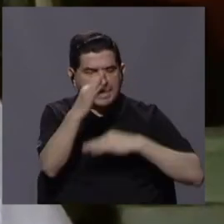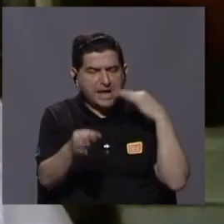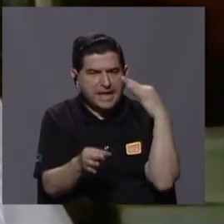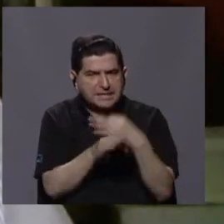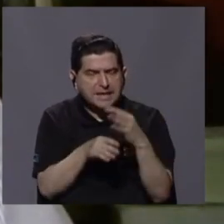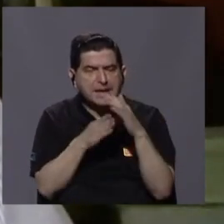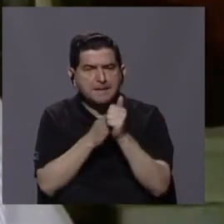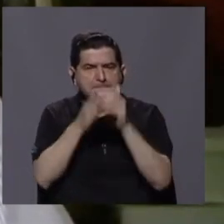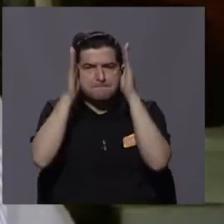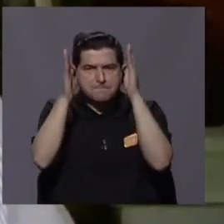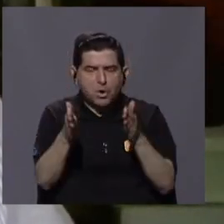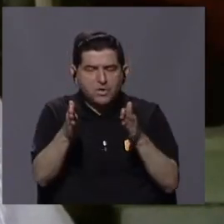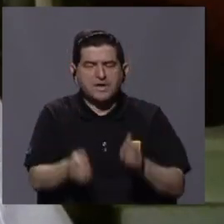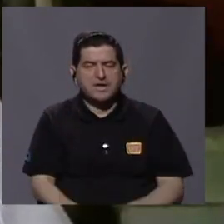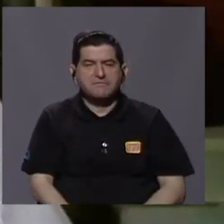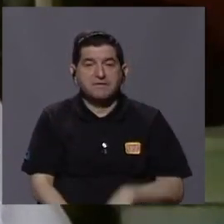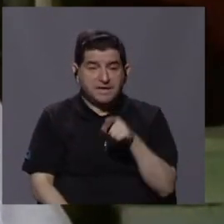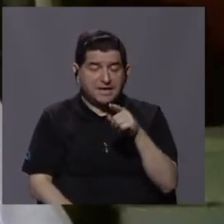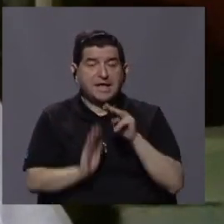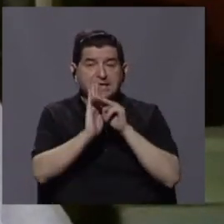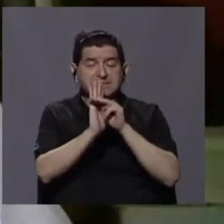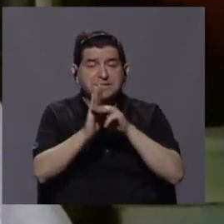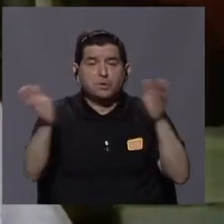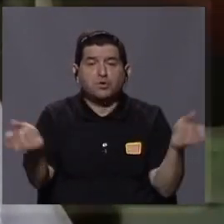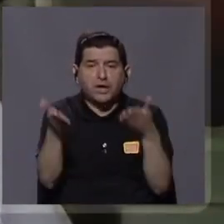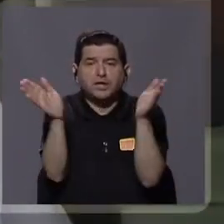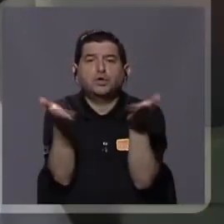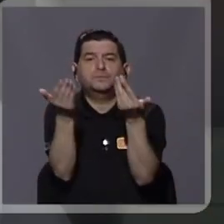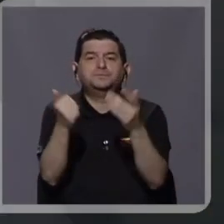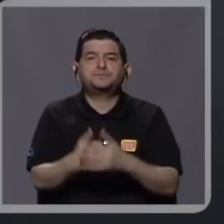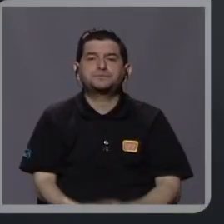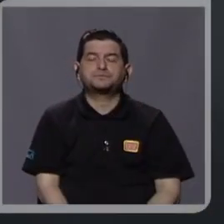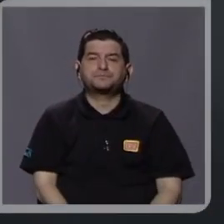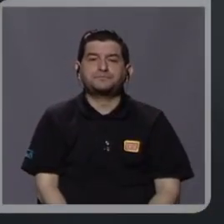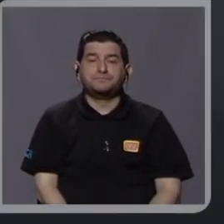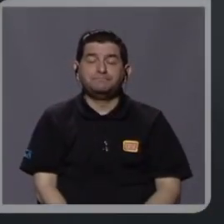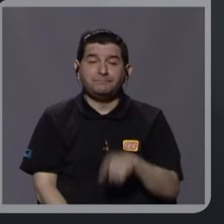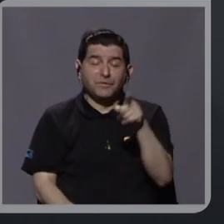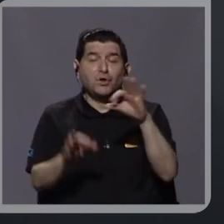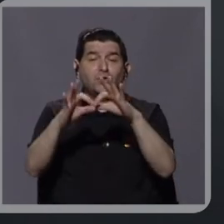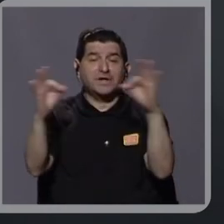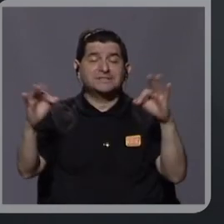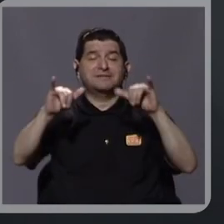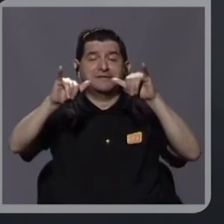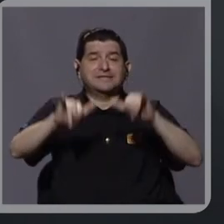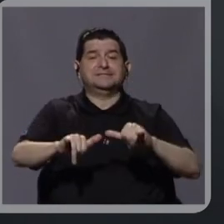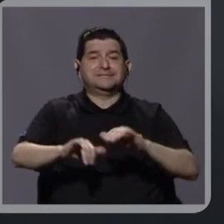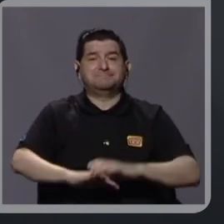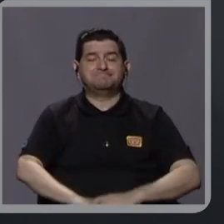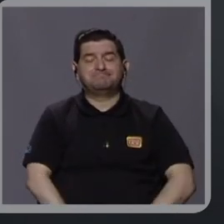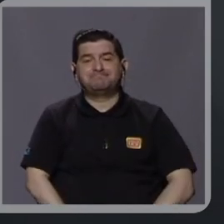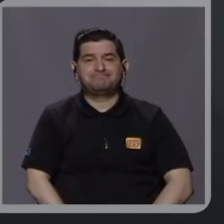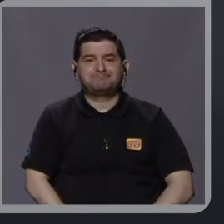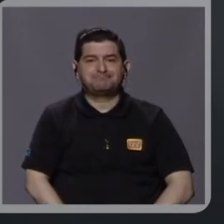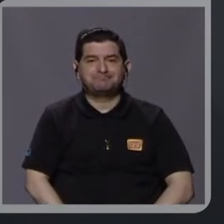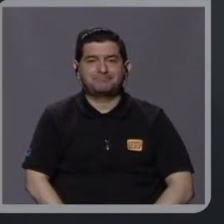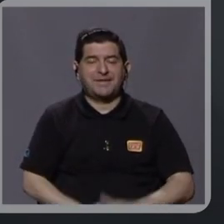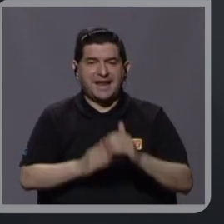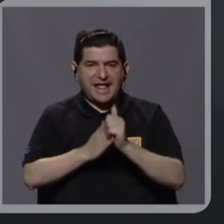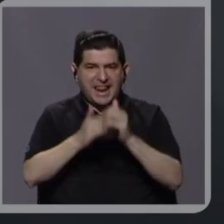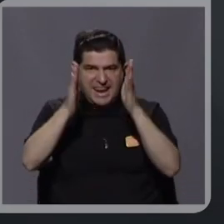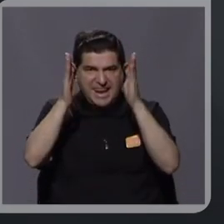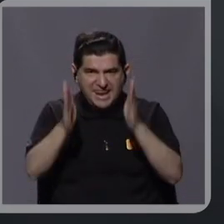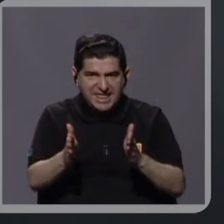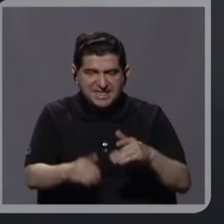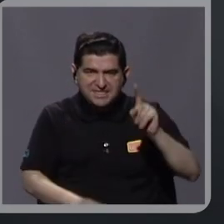de líderes que propugnan estos modelos me quiero quedar con esa frase don julio y los líderes